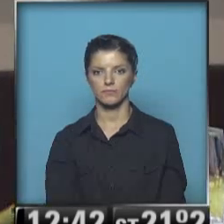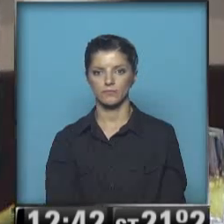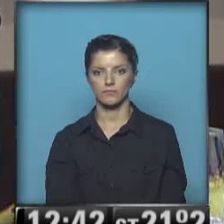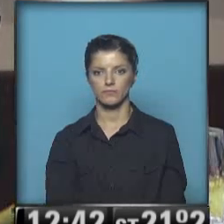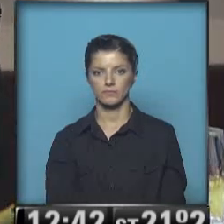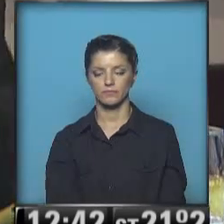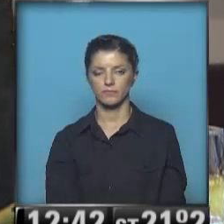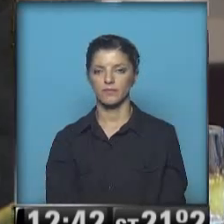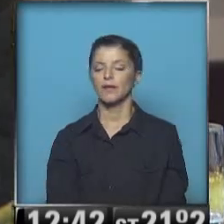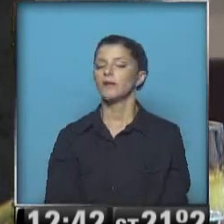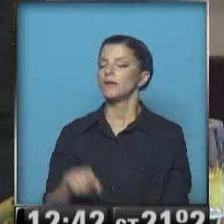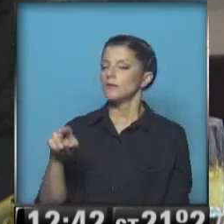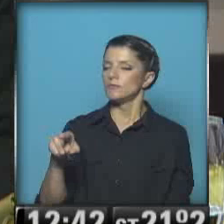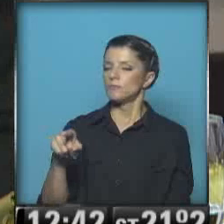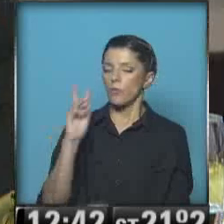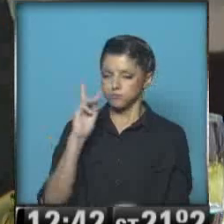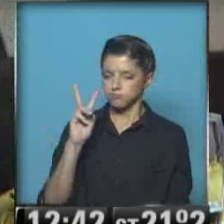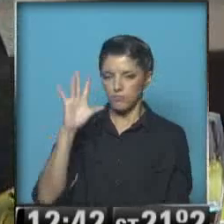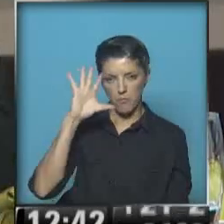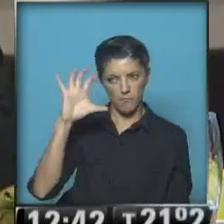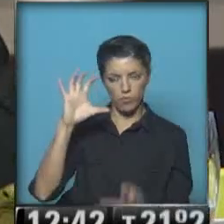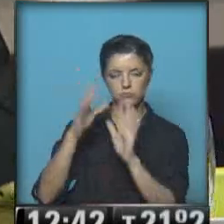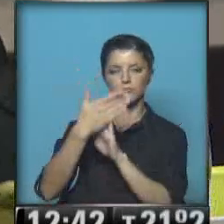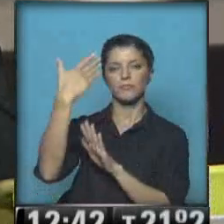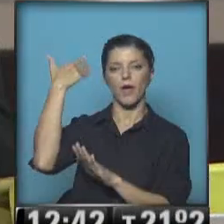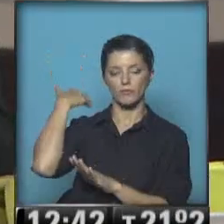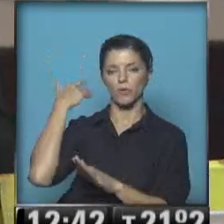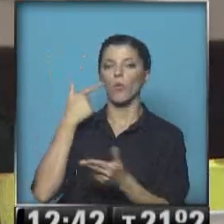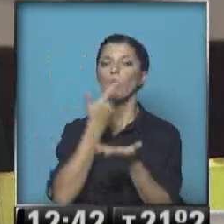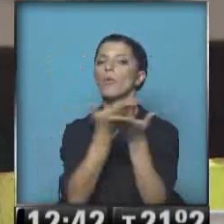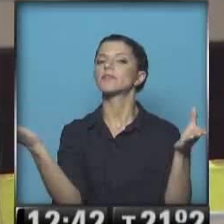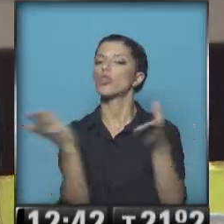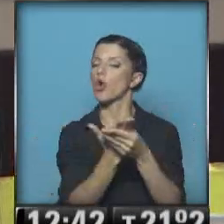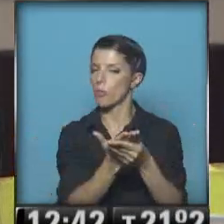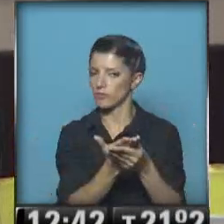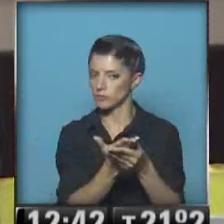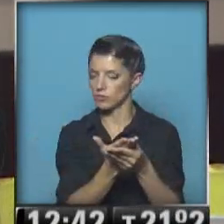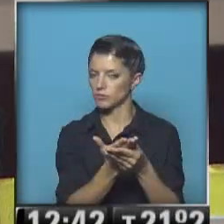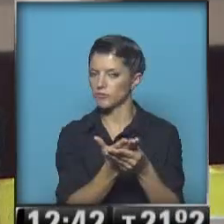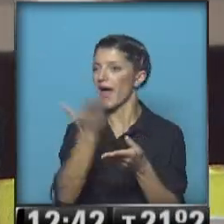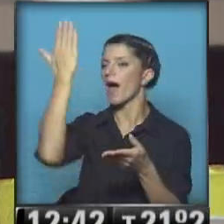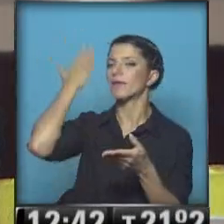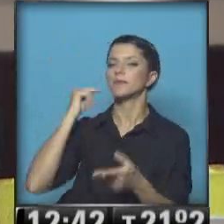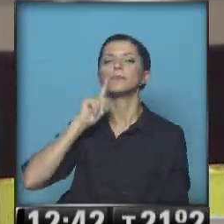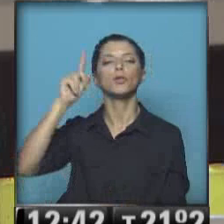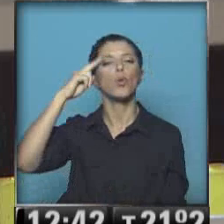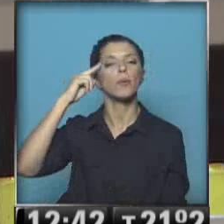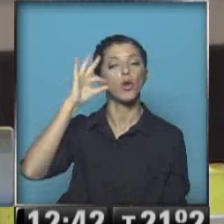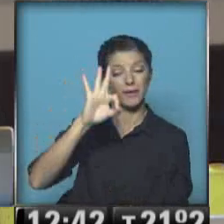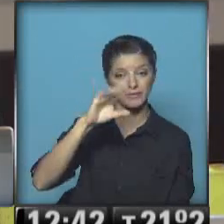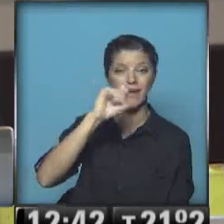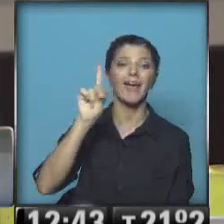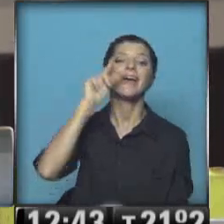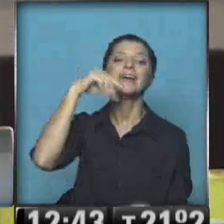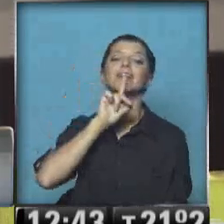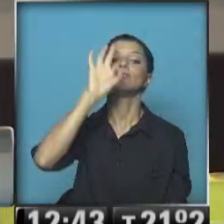ocurriera acordar el hecho de mostrar los documentos cuando en la década 90 Bill Clinton era presidente los